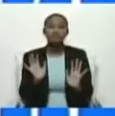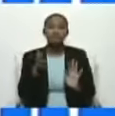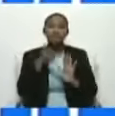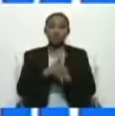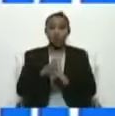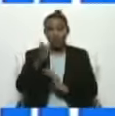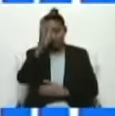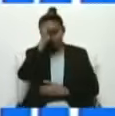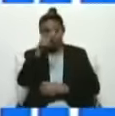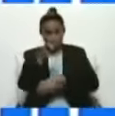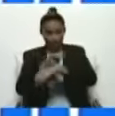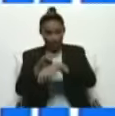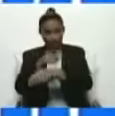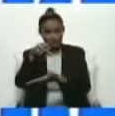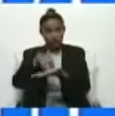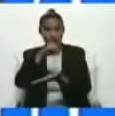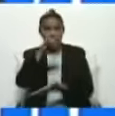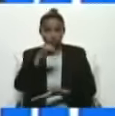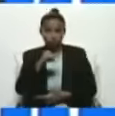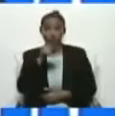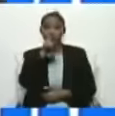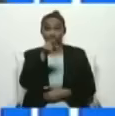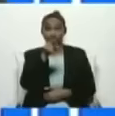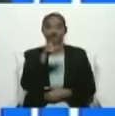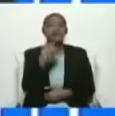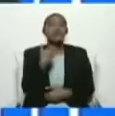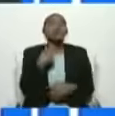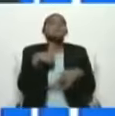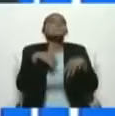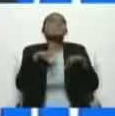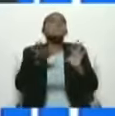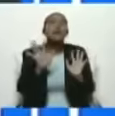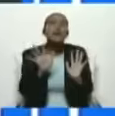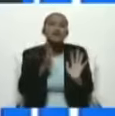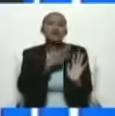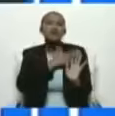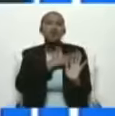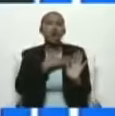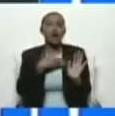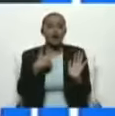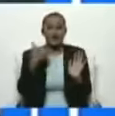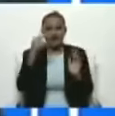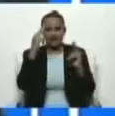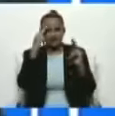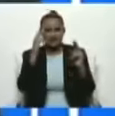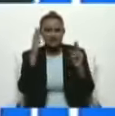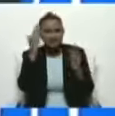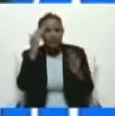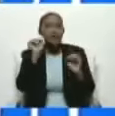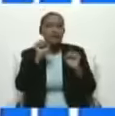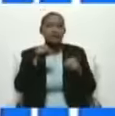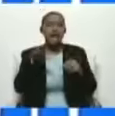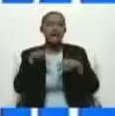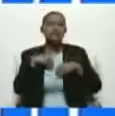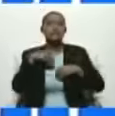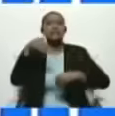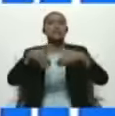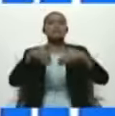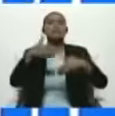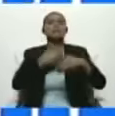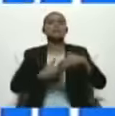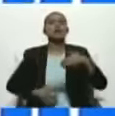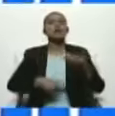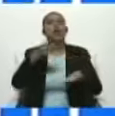Zulia, que usted intentó medio reconocer los resultados, porque usted se había comprometido a reconocer los resultados de las elecciones presidenciales